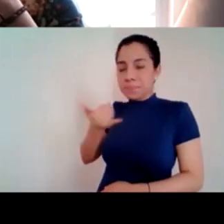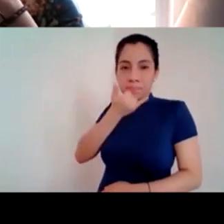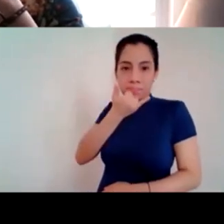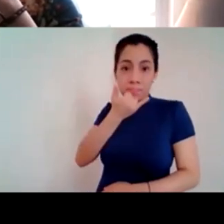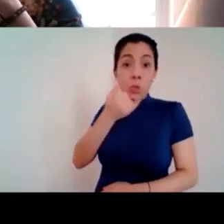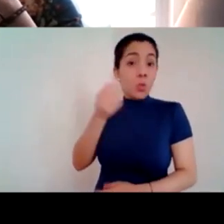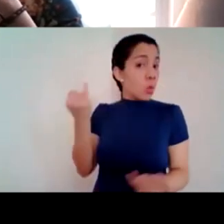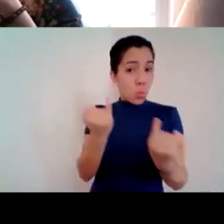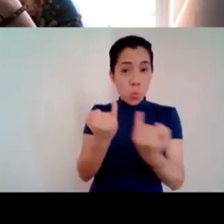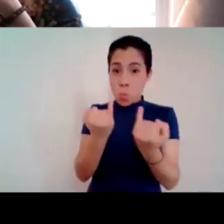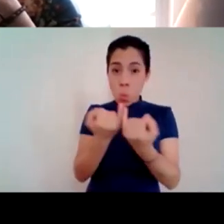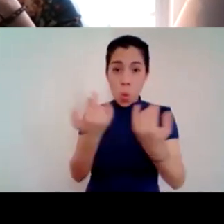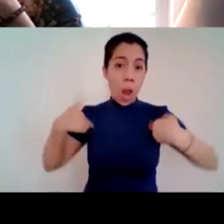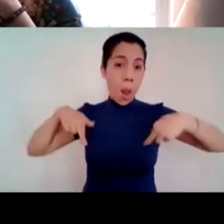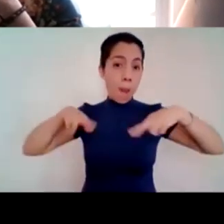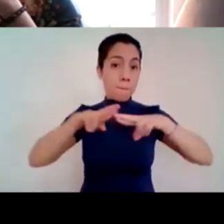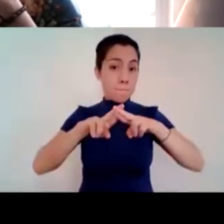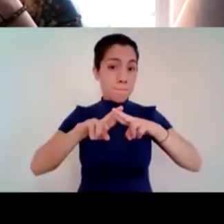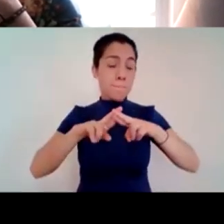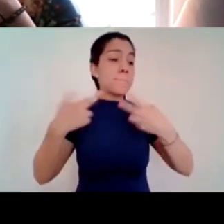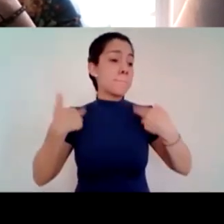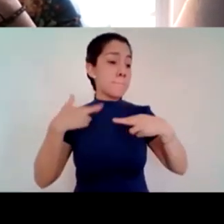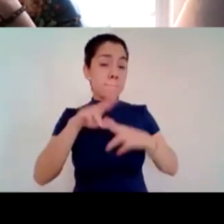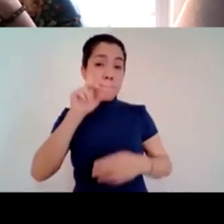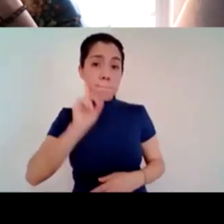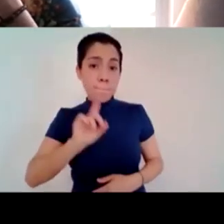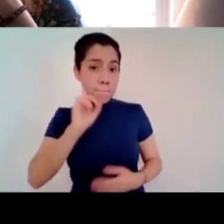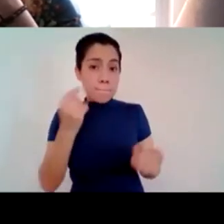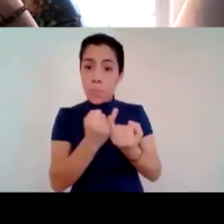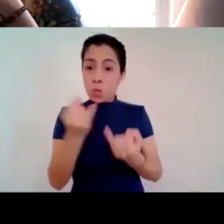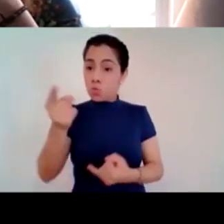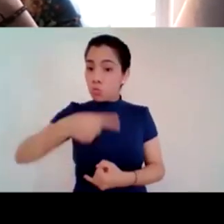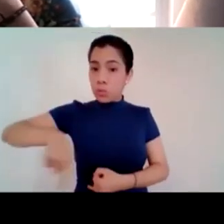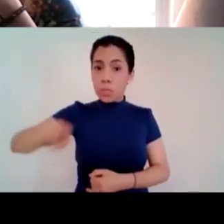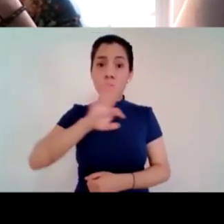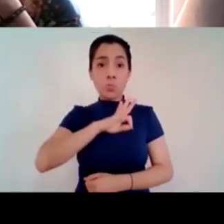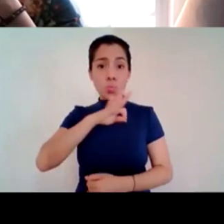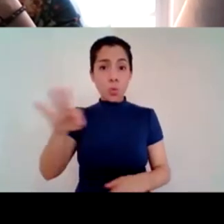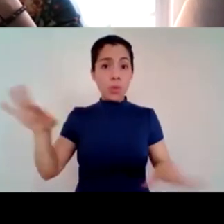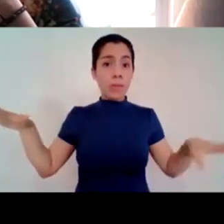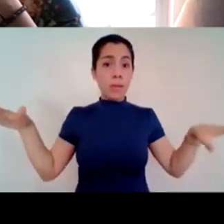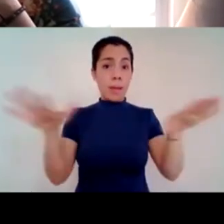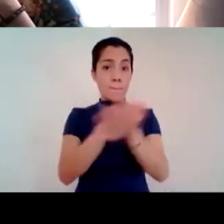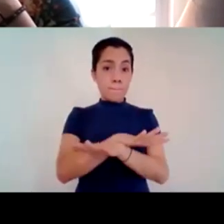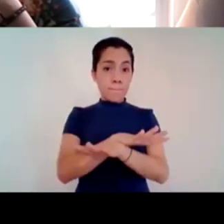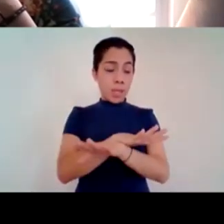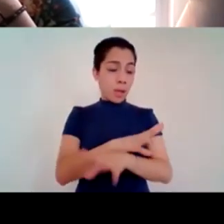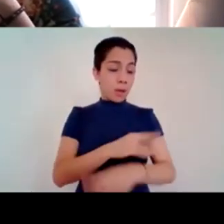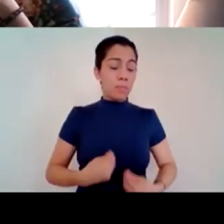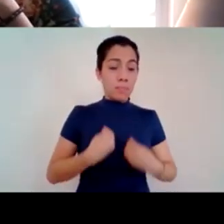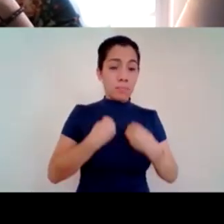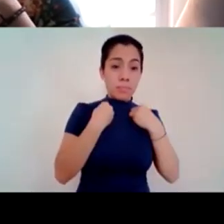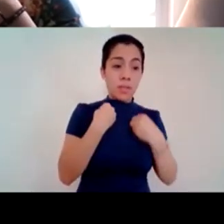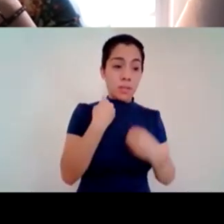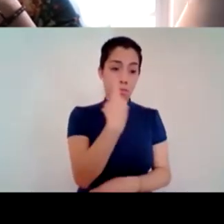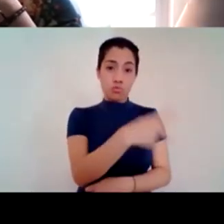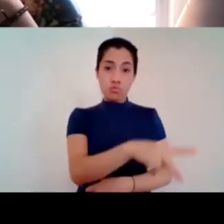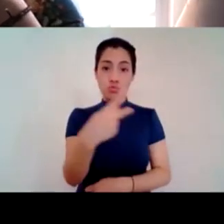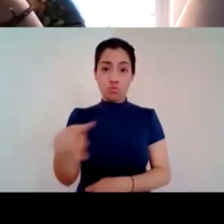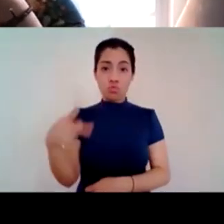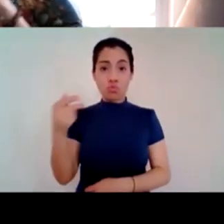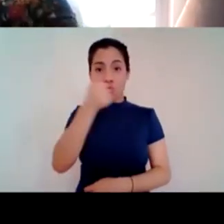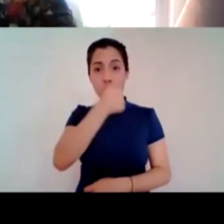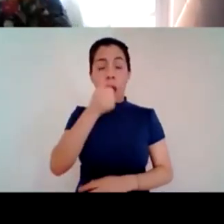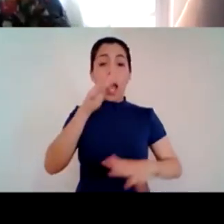maestras y maestros que ustedes tienen la posibilidad de cambiarle la vida a sus estudiantes a veces a los estudiantes no les tocaron buenos